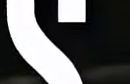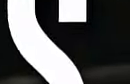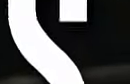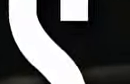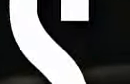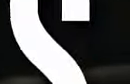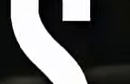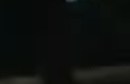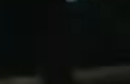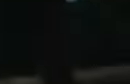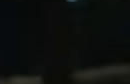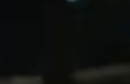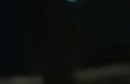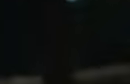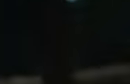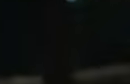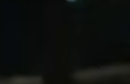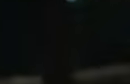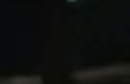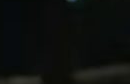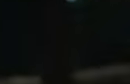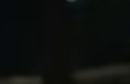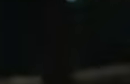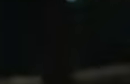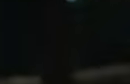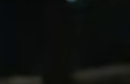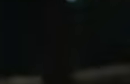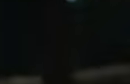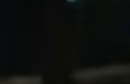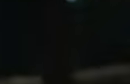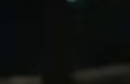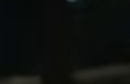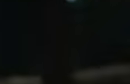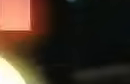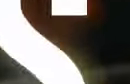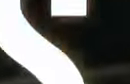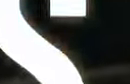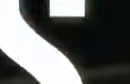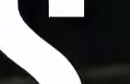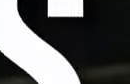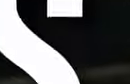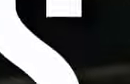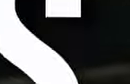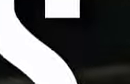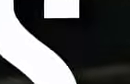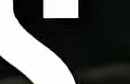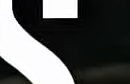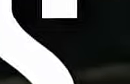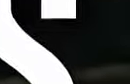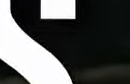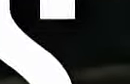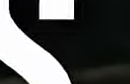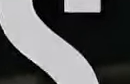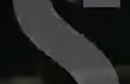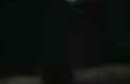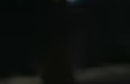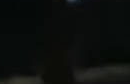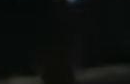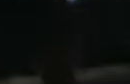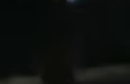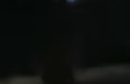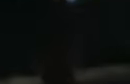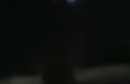que se vinculan fuertemente a los docentes? Sí, en realidad llegamos a esta situación porque primero lo que hubo fue un gobierno nacional que sacó un derecho